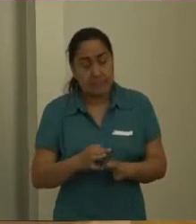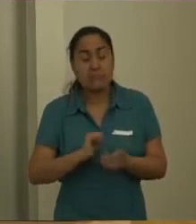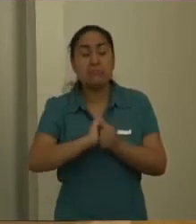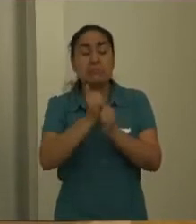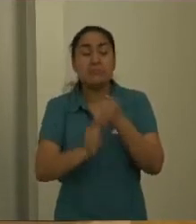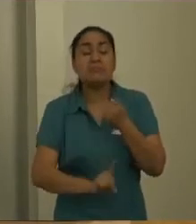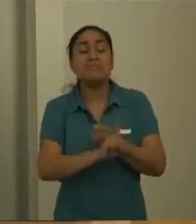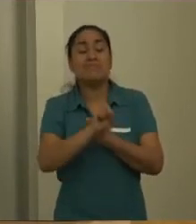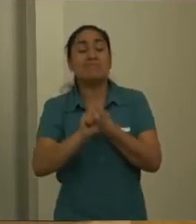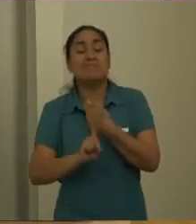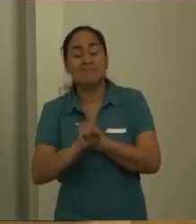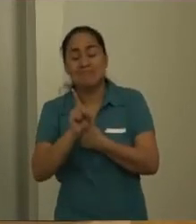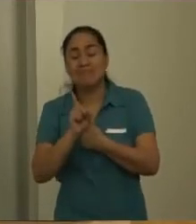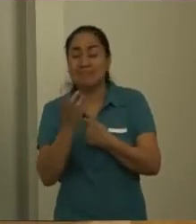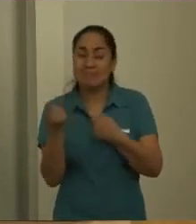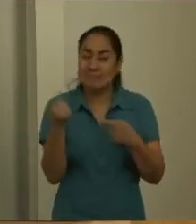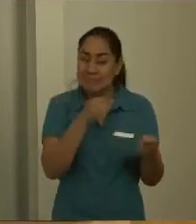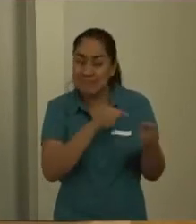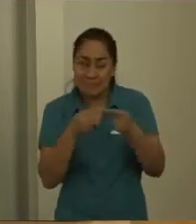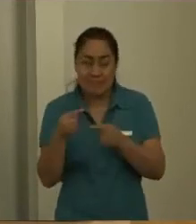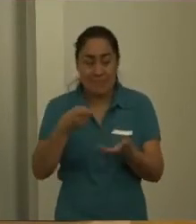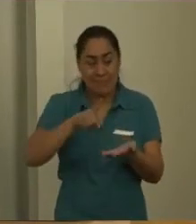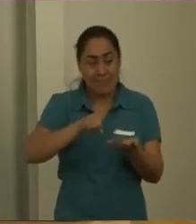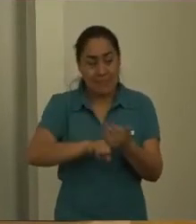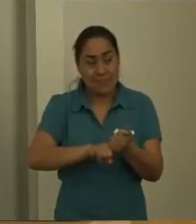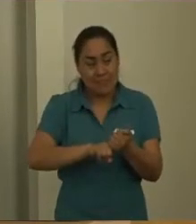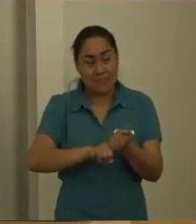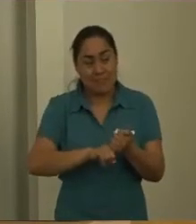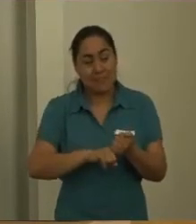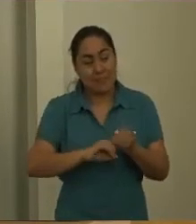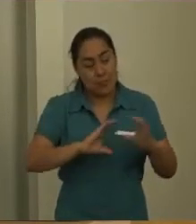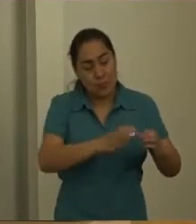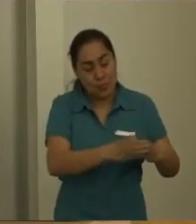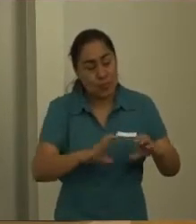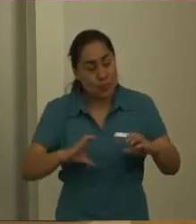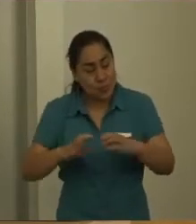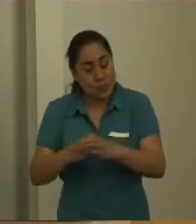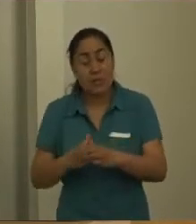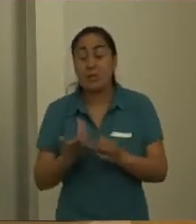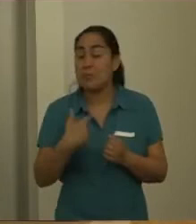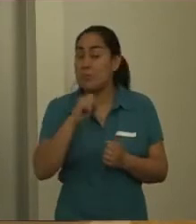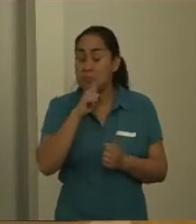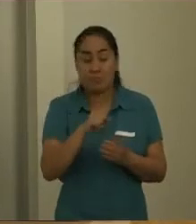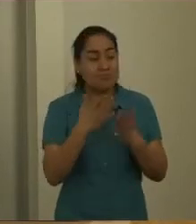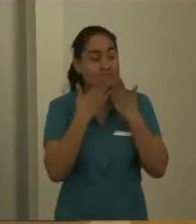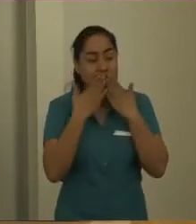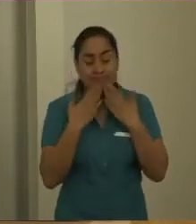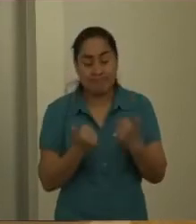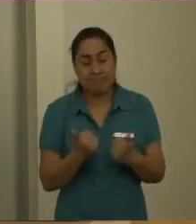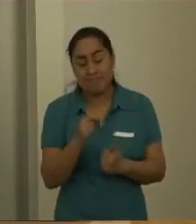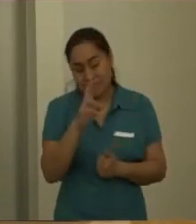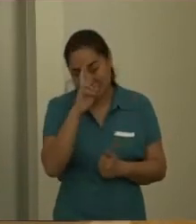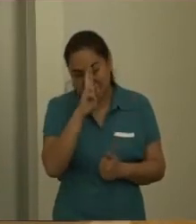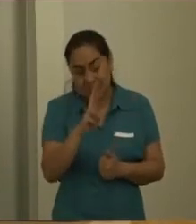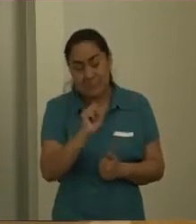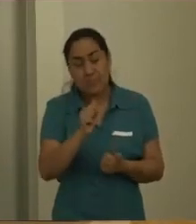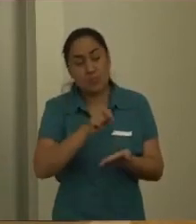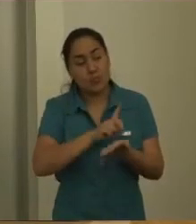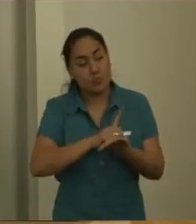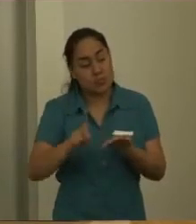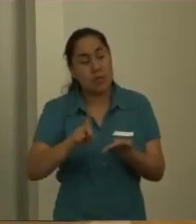entonces conflictividad dentro de las comunidades y tampoco ha habido respecto al derecho al